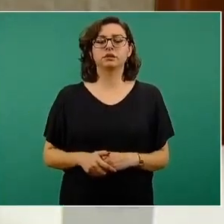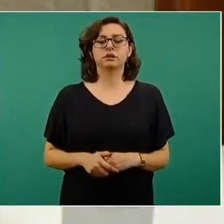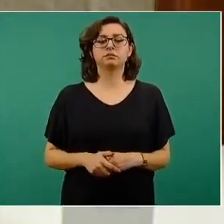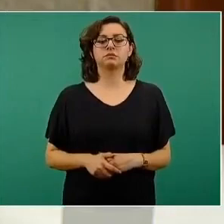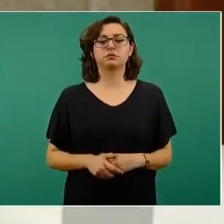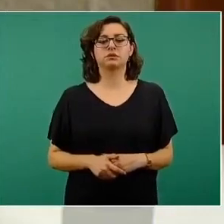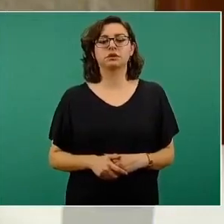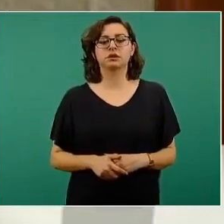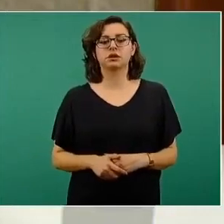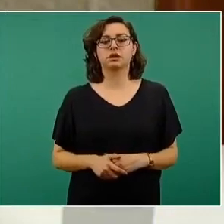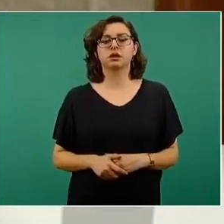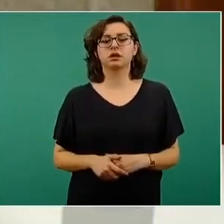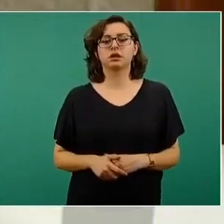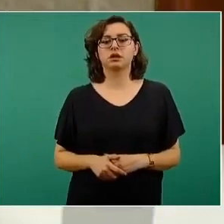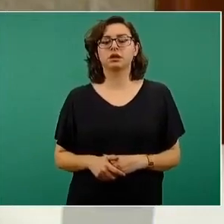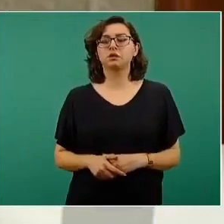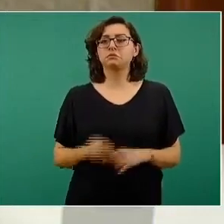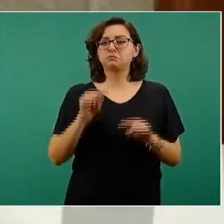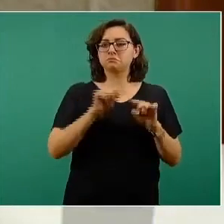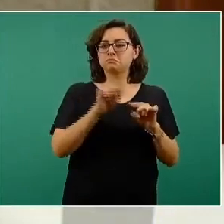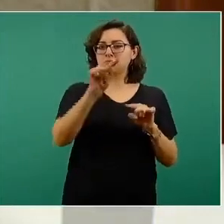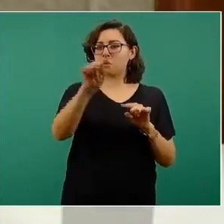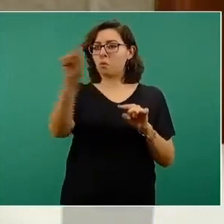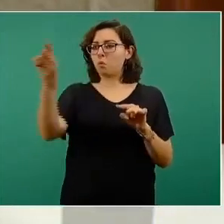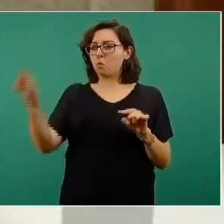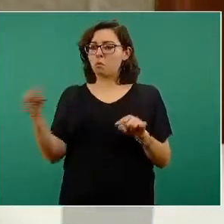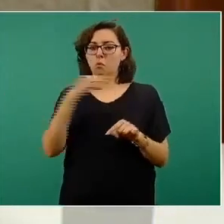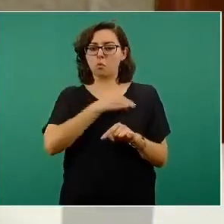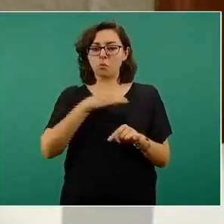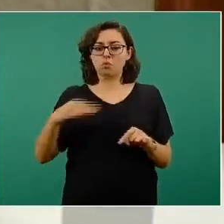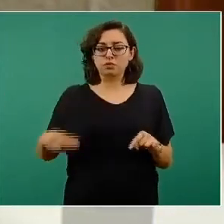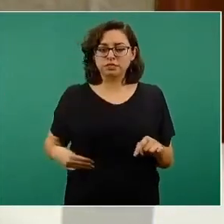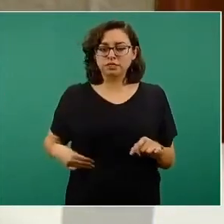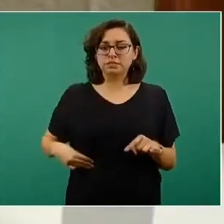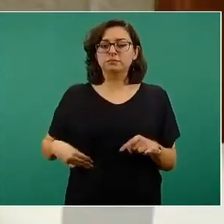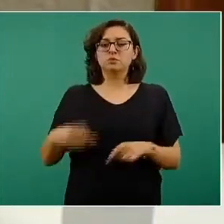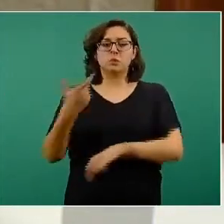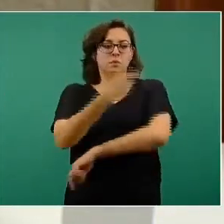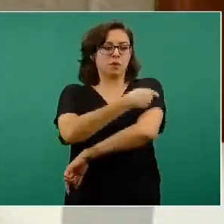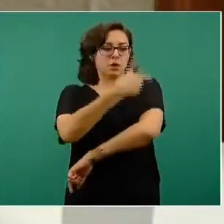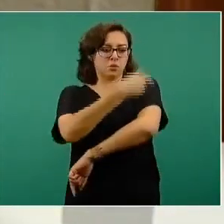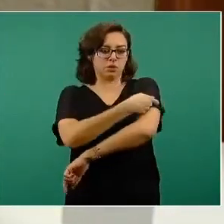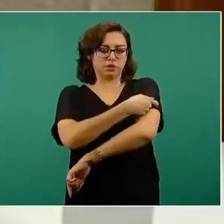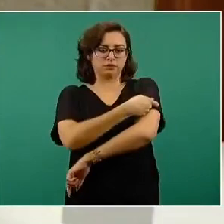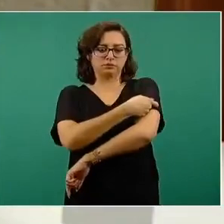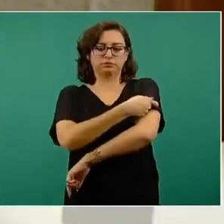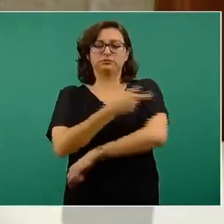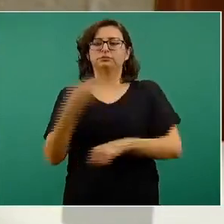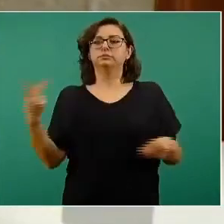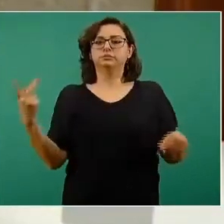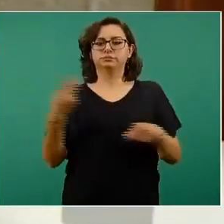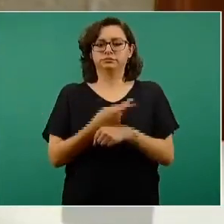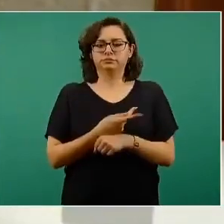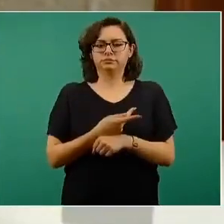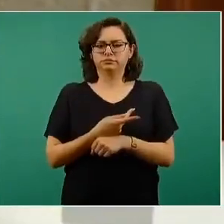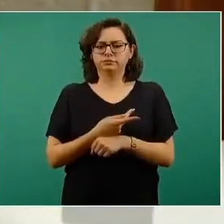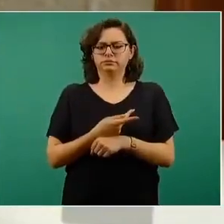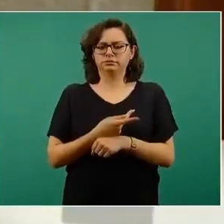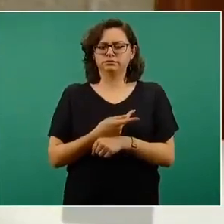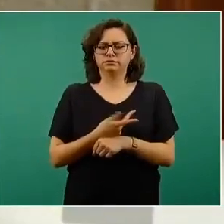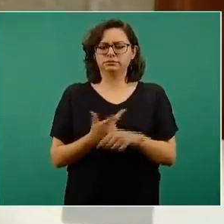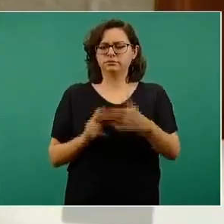municipios, nuevamente porque de alguna manera porque su comprobante de domicilio no coincide con su credencial de elector, o